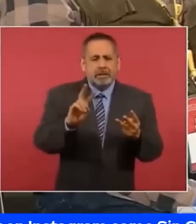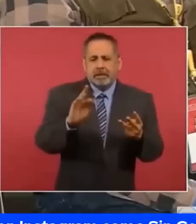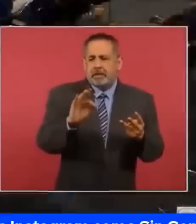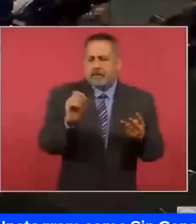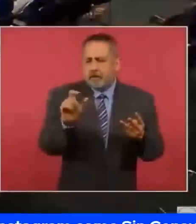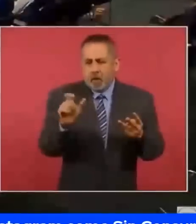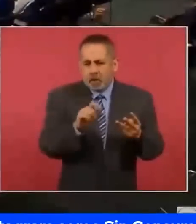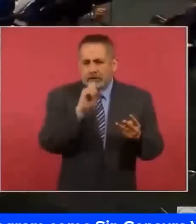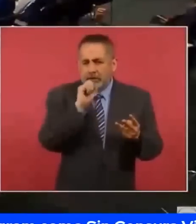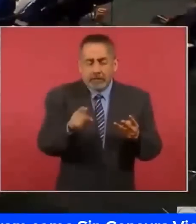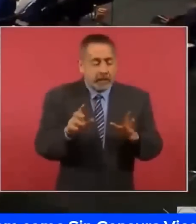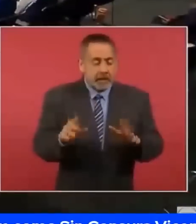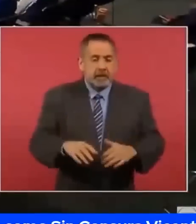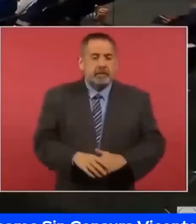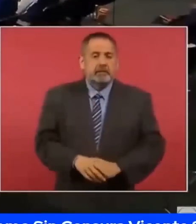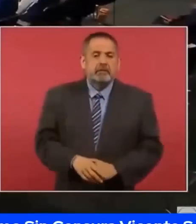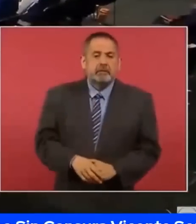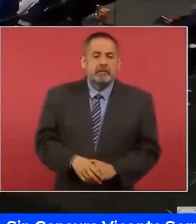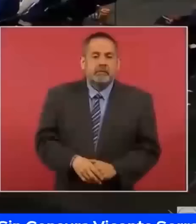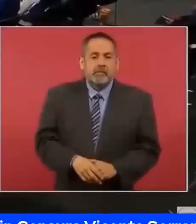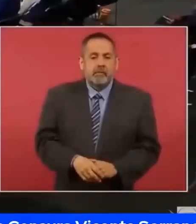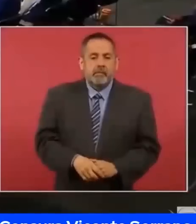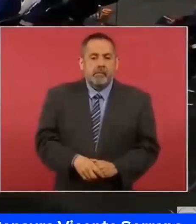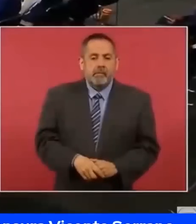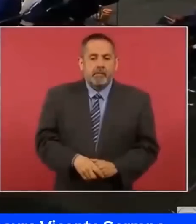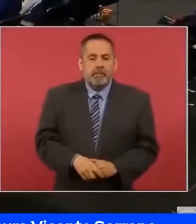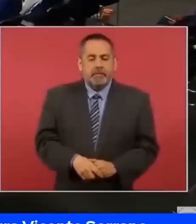también? Pues miren,